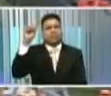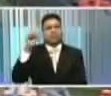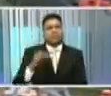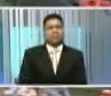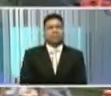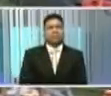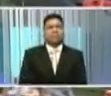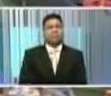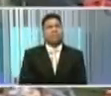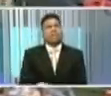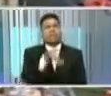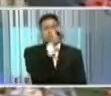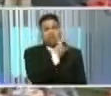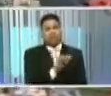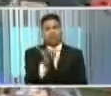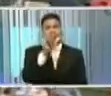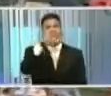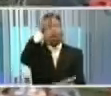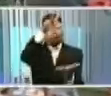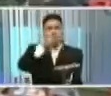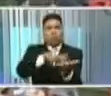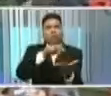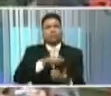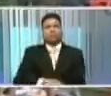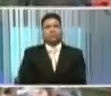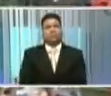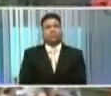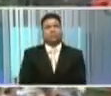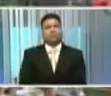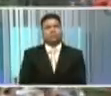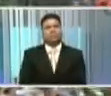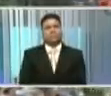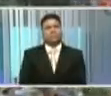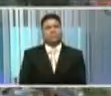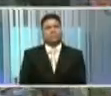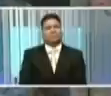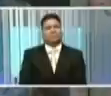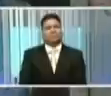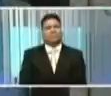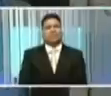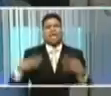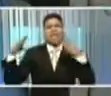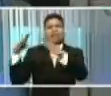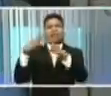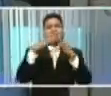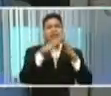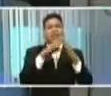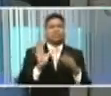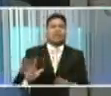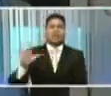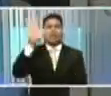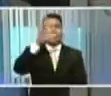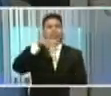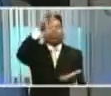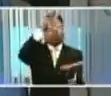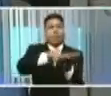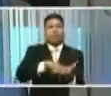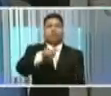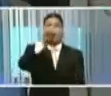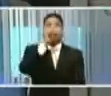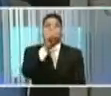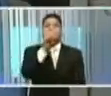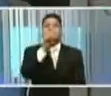Y le estoy aprobando, Naguará, pues, hogares de la patria, les estoy aprobando